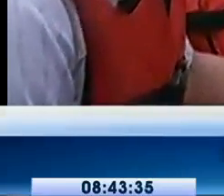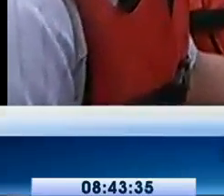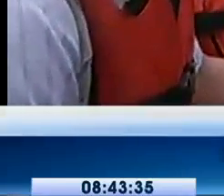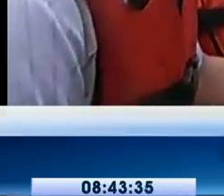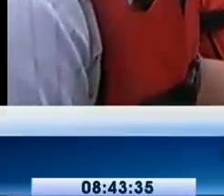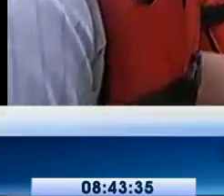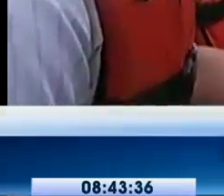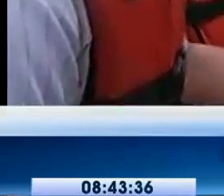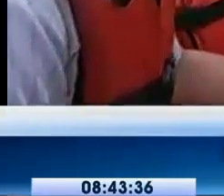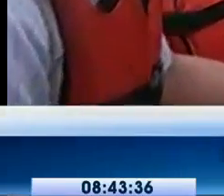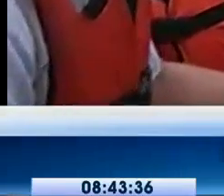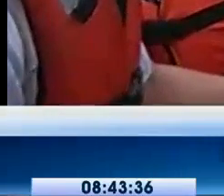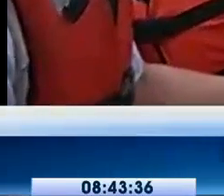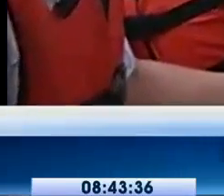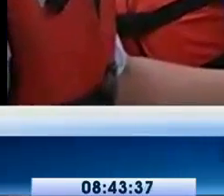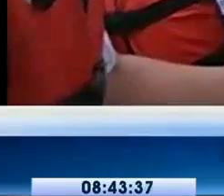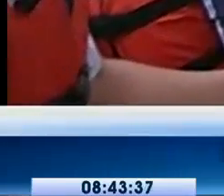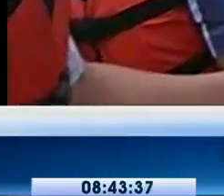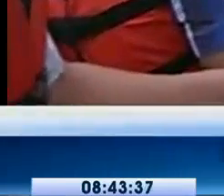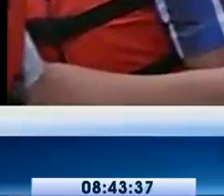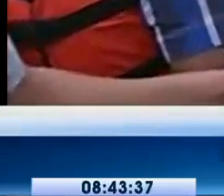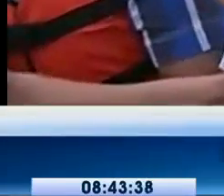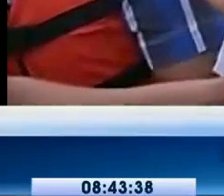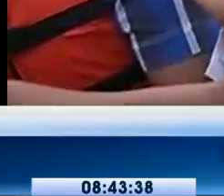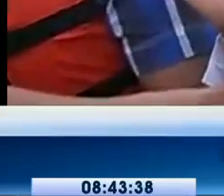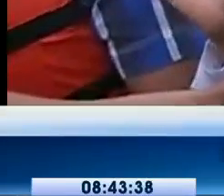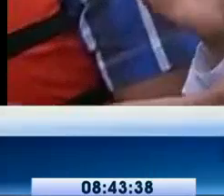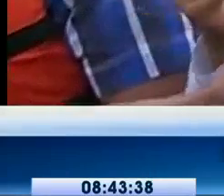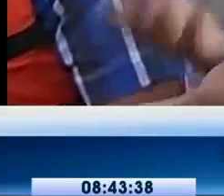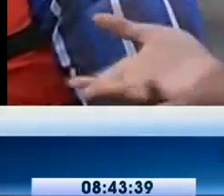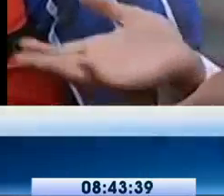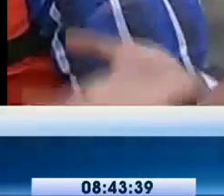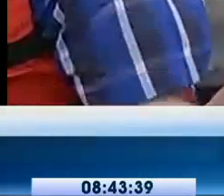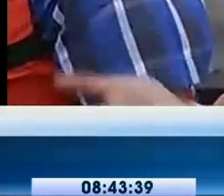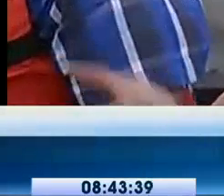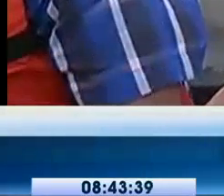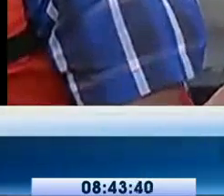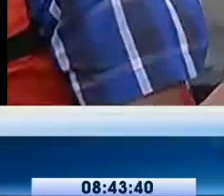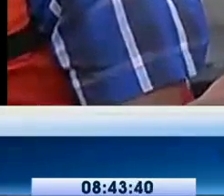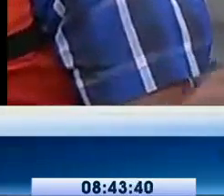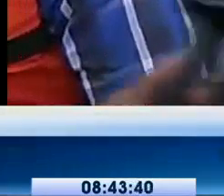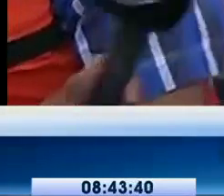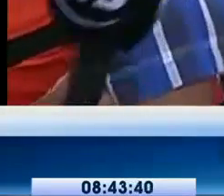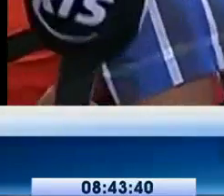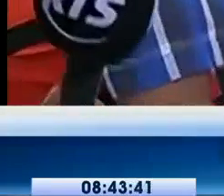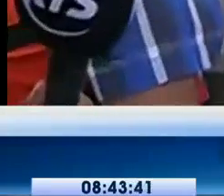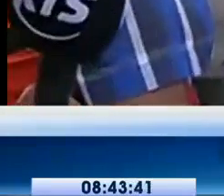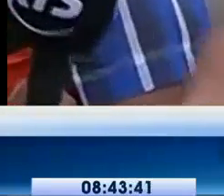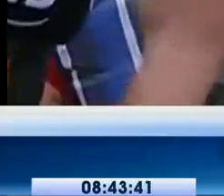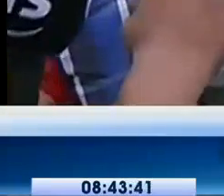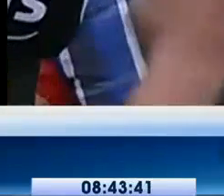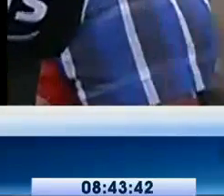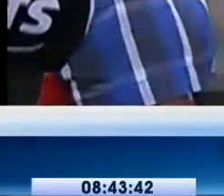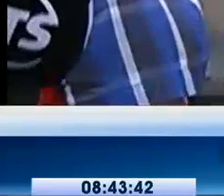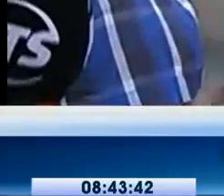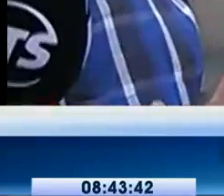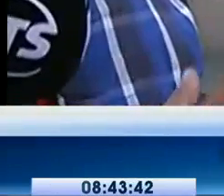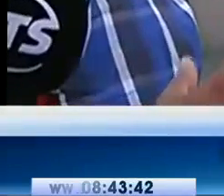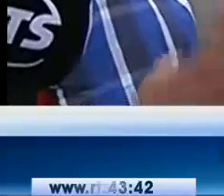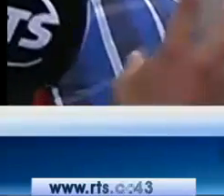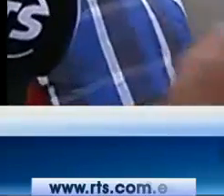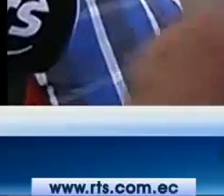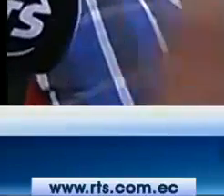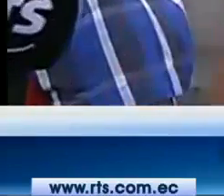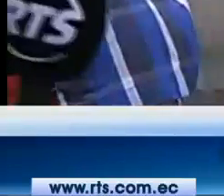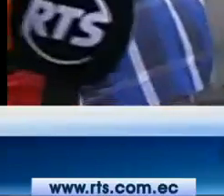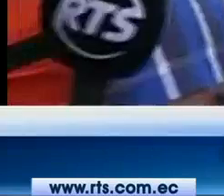lo esperábamos. Porque o era chofer o iba a instalar, pero de ahí, imagínese. Pues no, sí, se explican chofer. ¿Cómo es que él venía en esa lancha? Porque